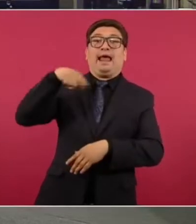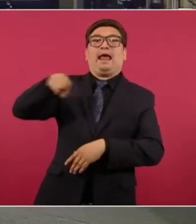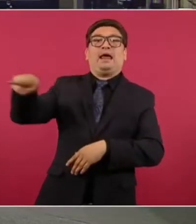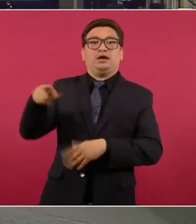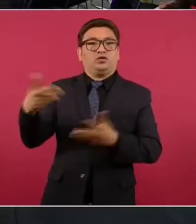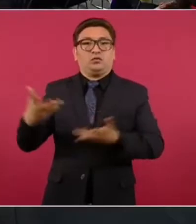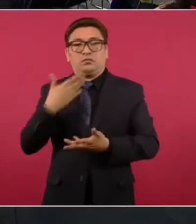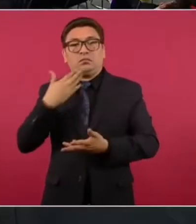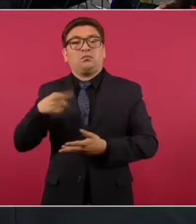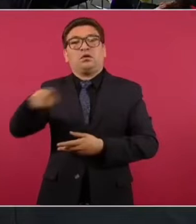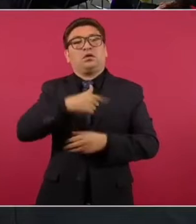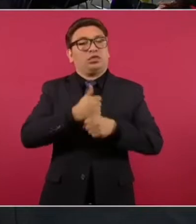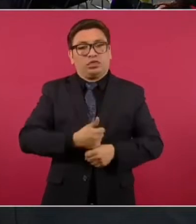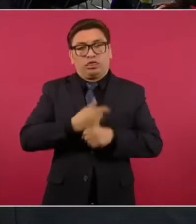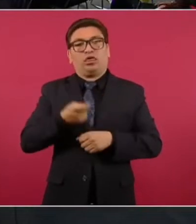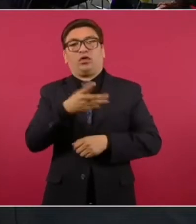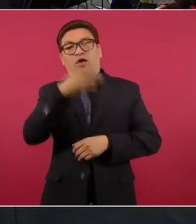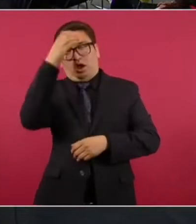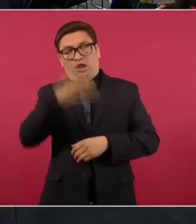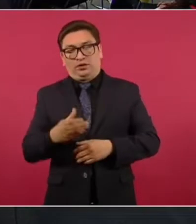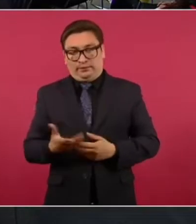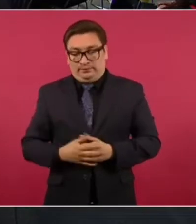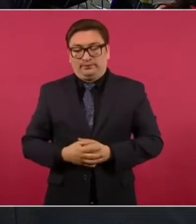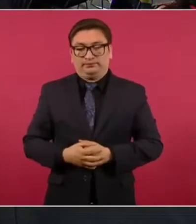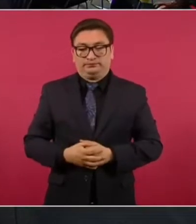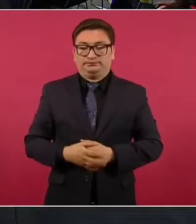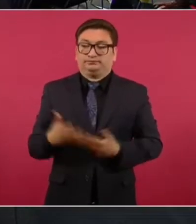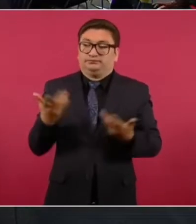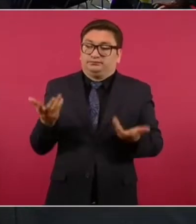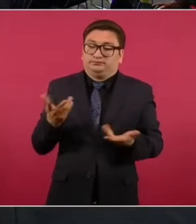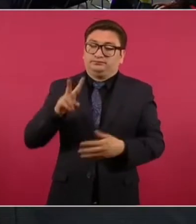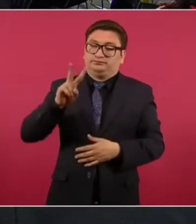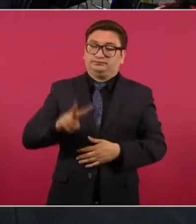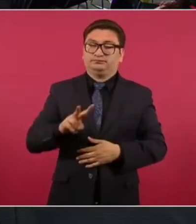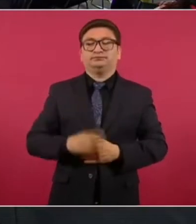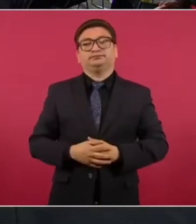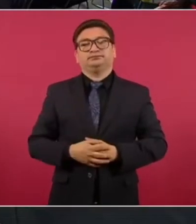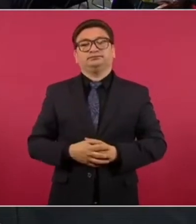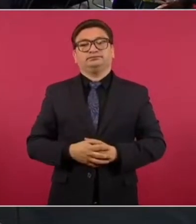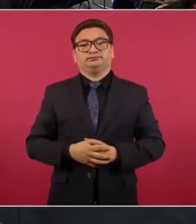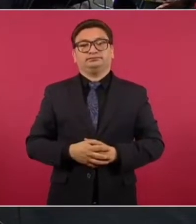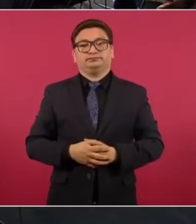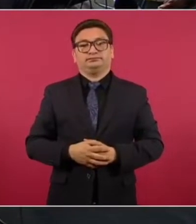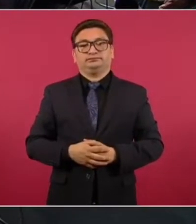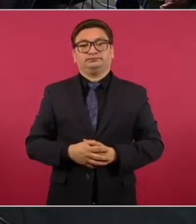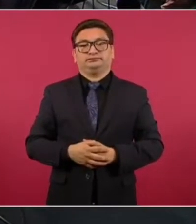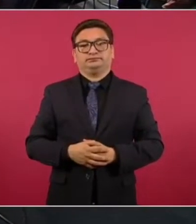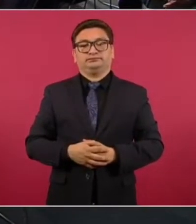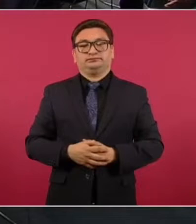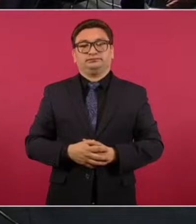víctimas. Pues la verdad es que no hacen